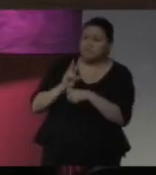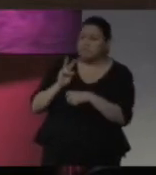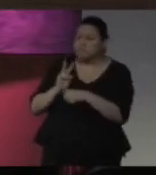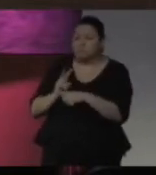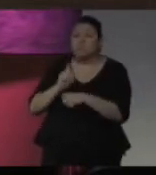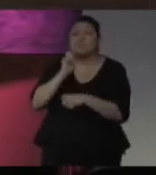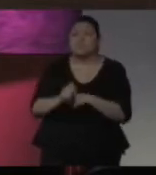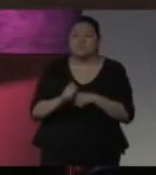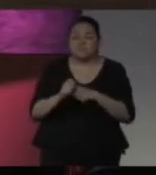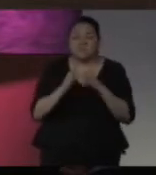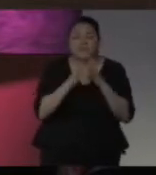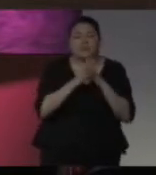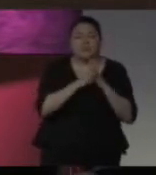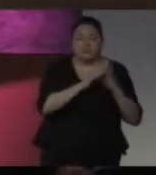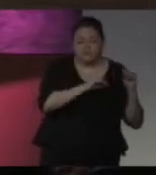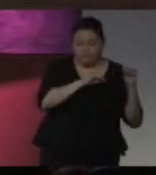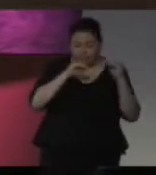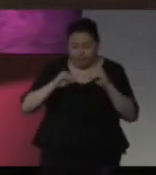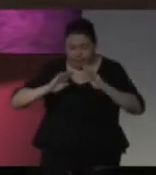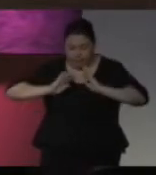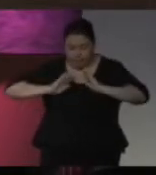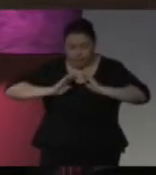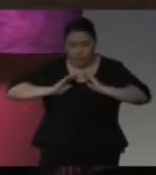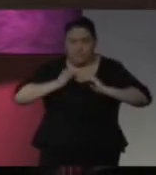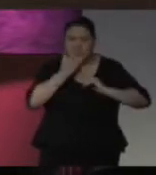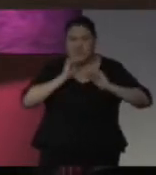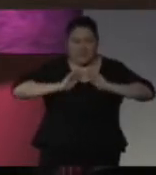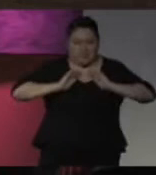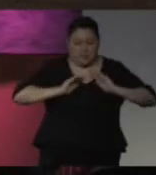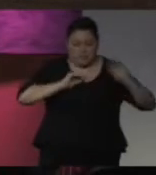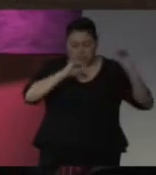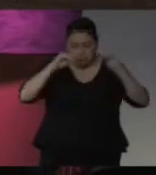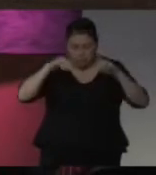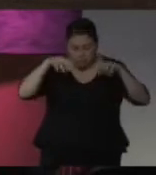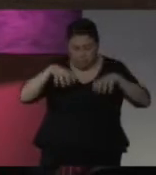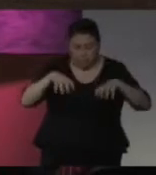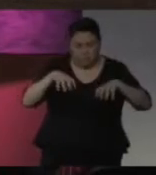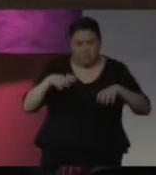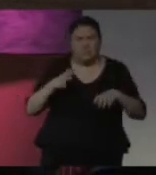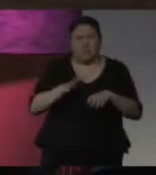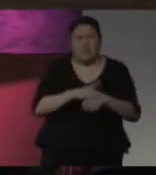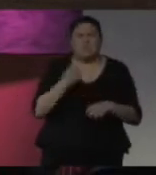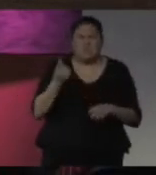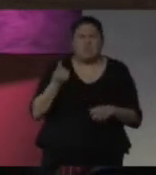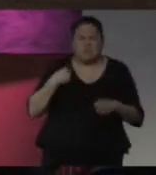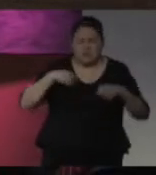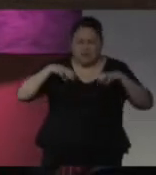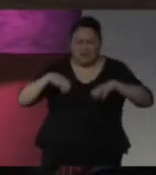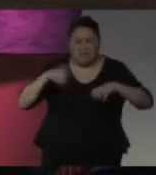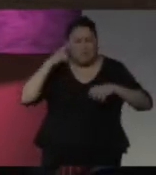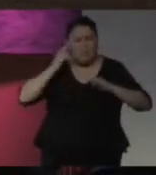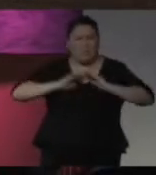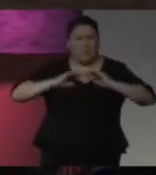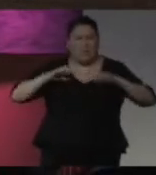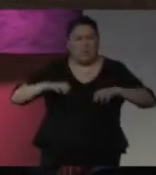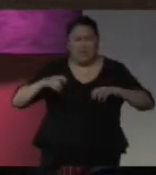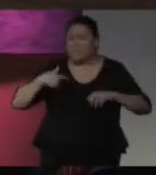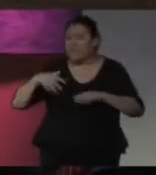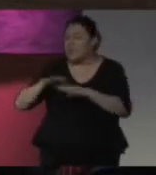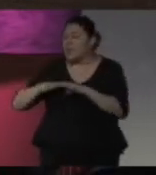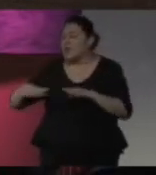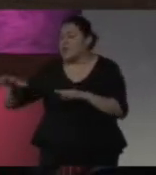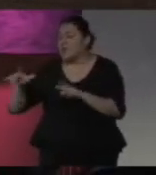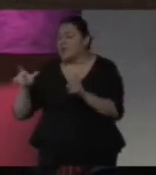la instalación de estos 2 destacamentos militares es porque es preciso la garantía de la seguridad